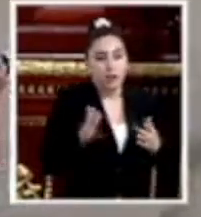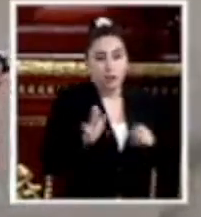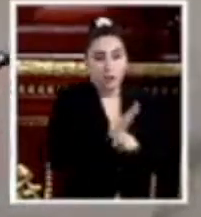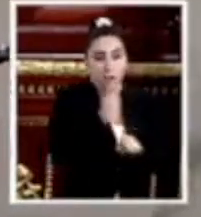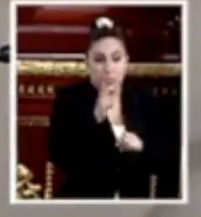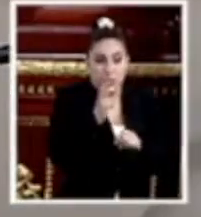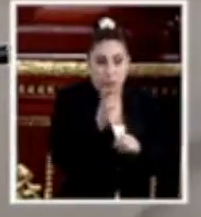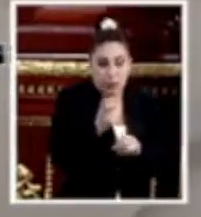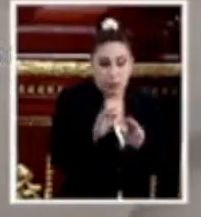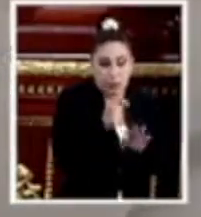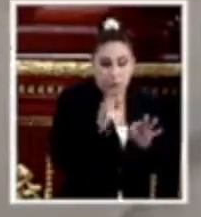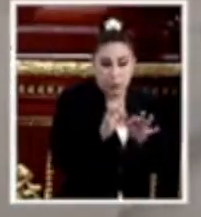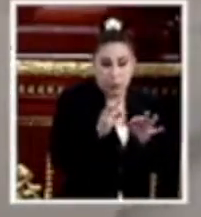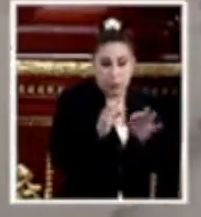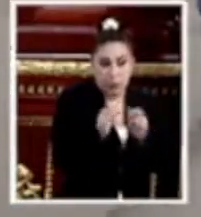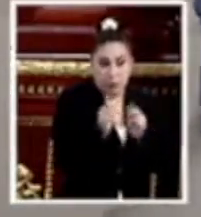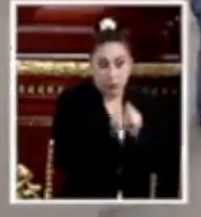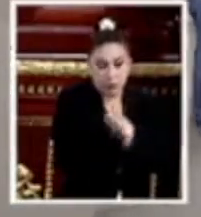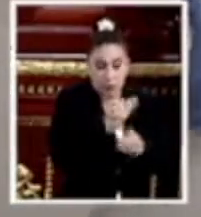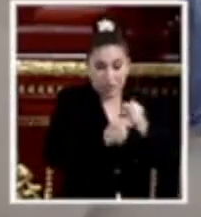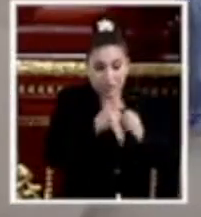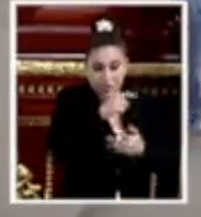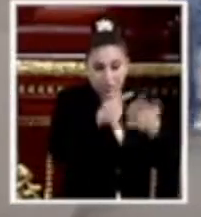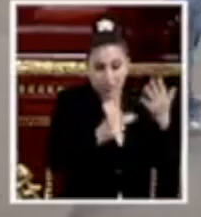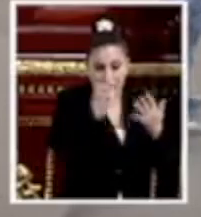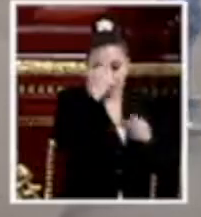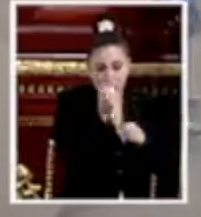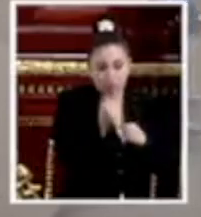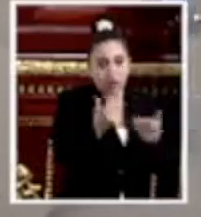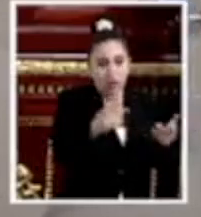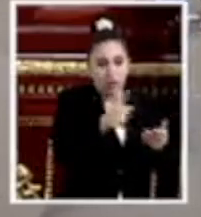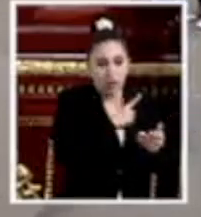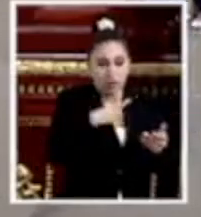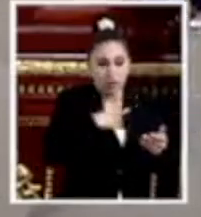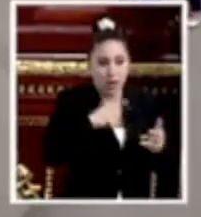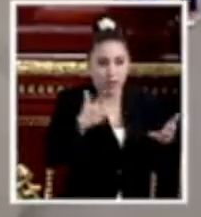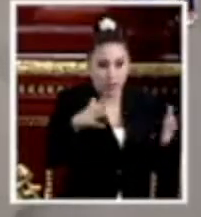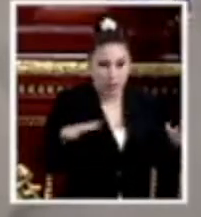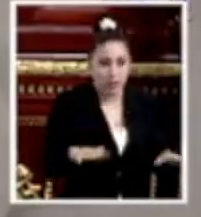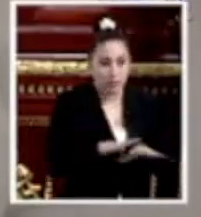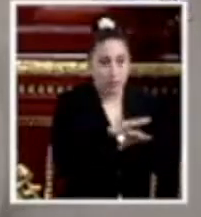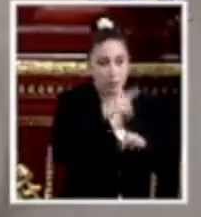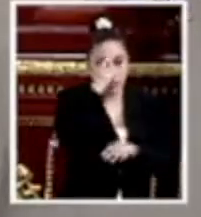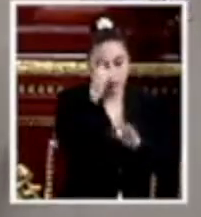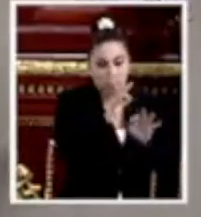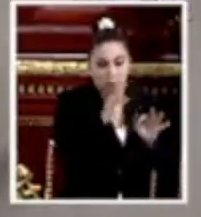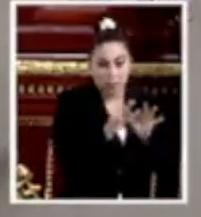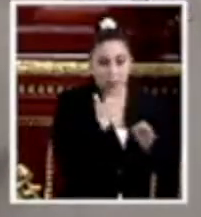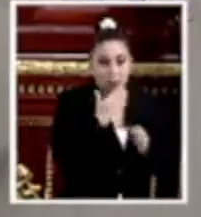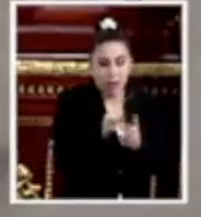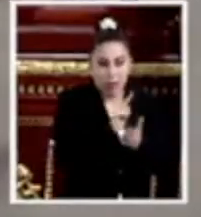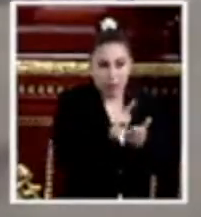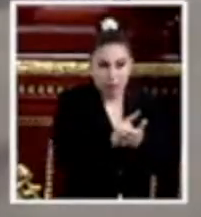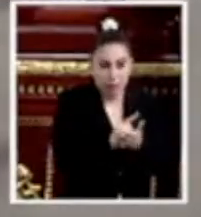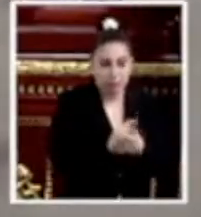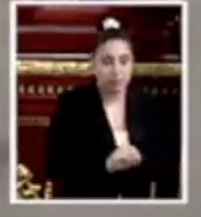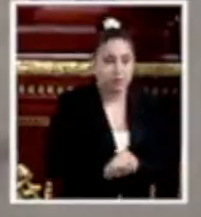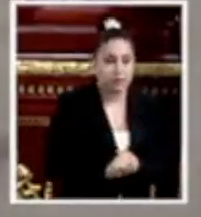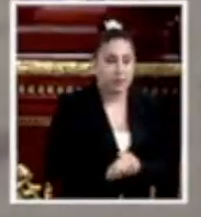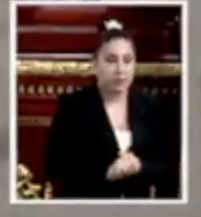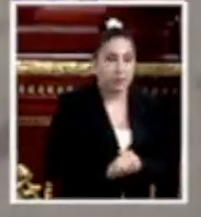principios permiten garantizar la igualdad e imparcialidad en la aplicación de la ley, porque en la